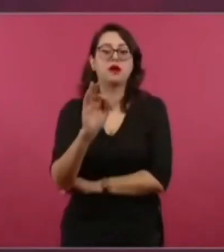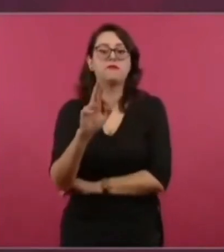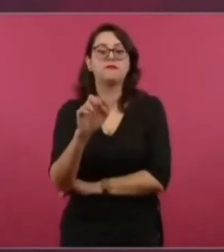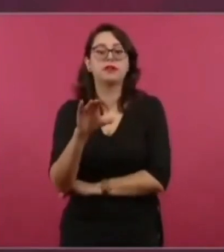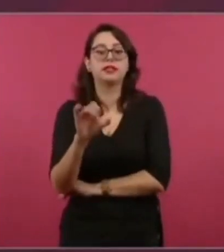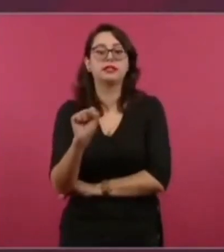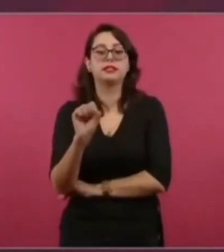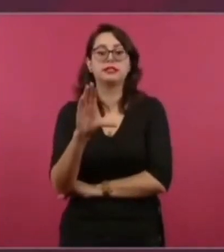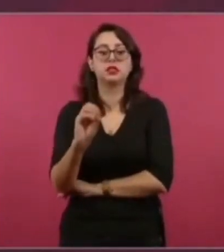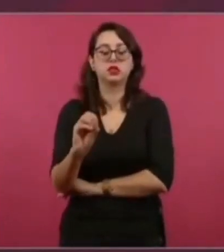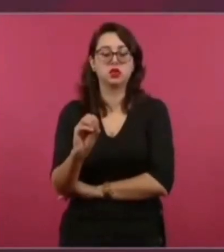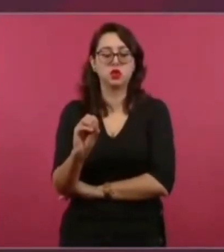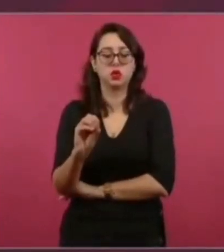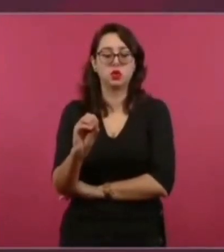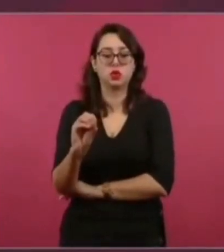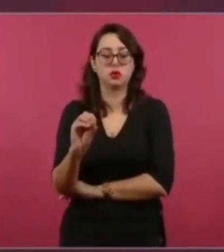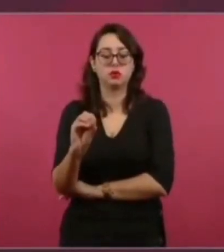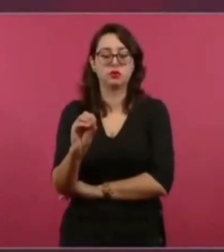es